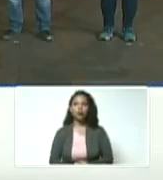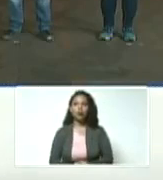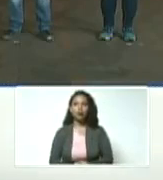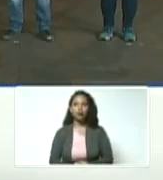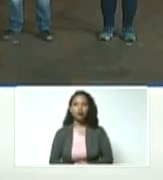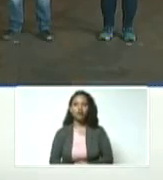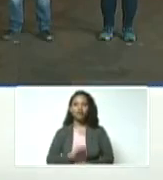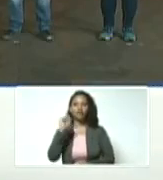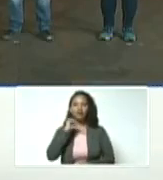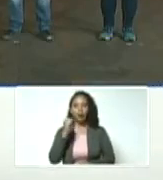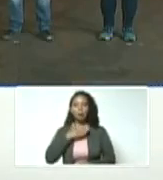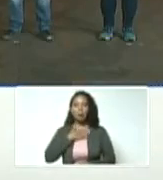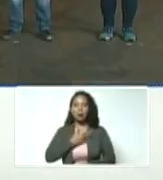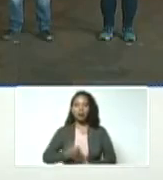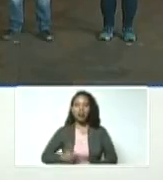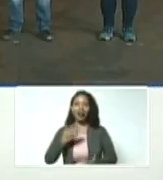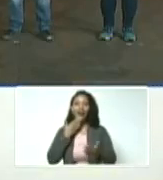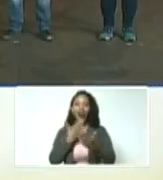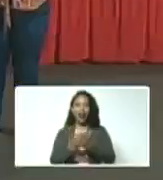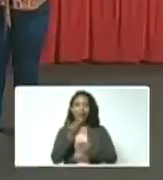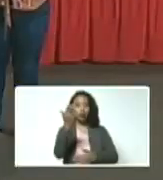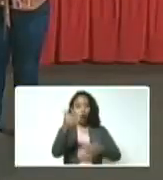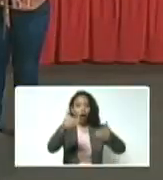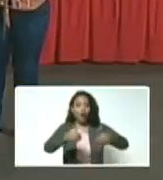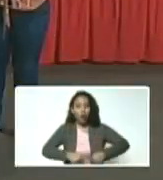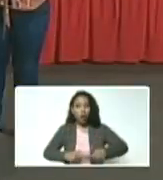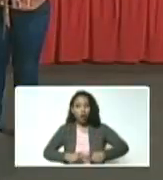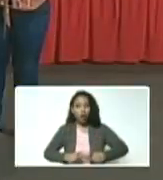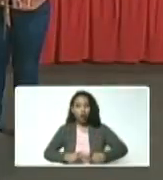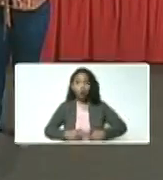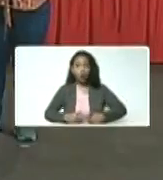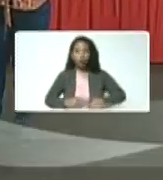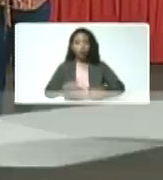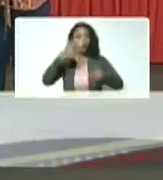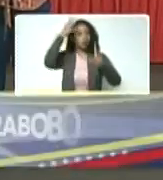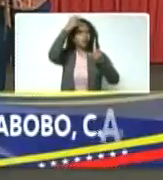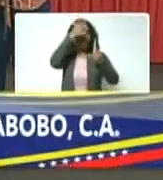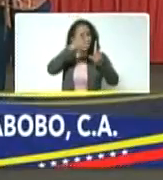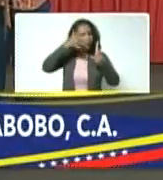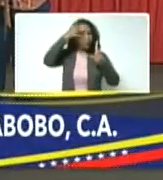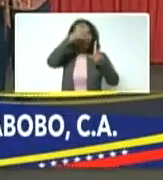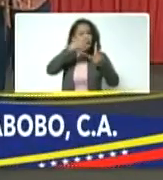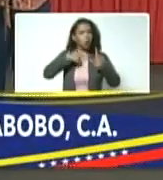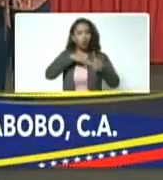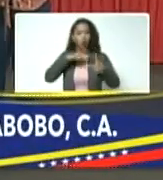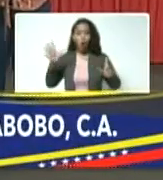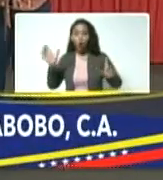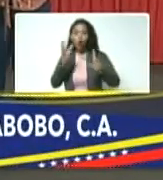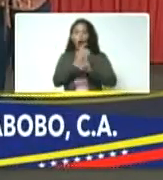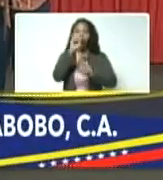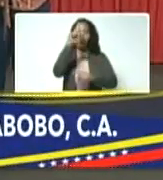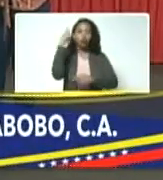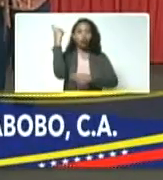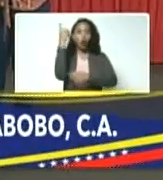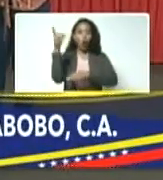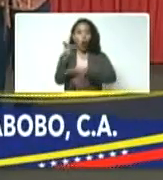Así es, mi presidente, y gracias a su esfuerzo y sus orientaciones hemos logrado en un solo